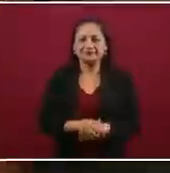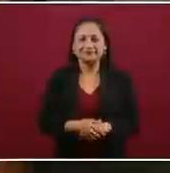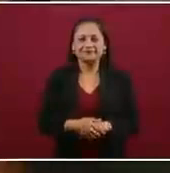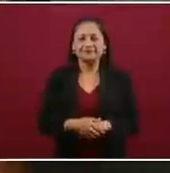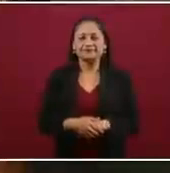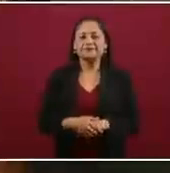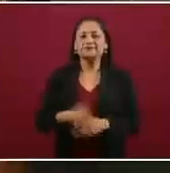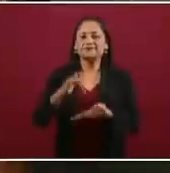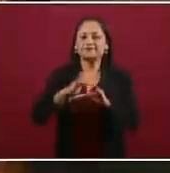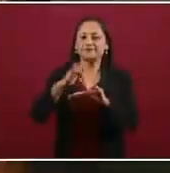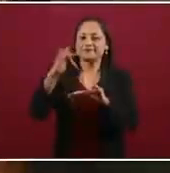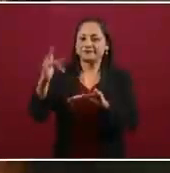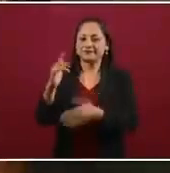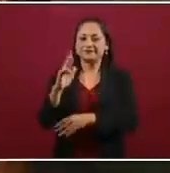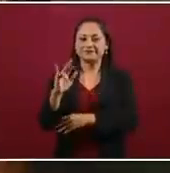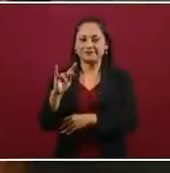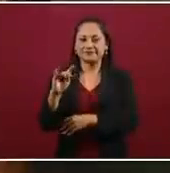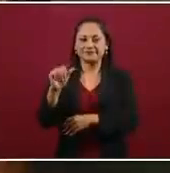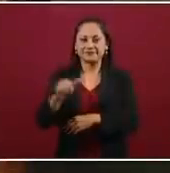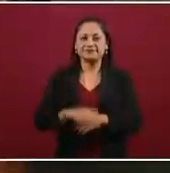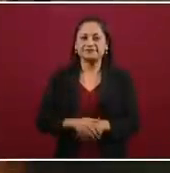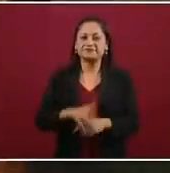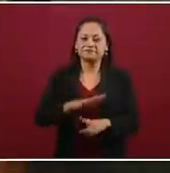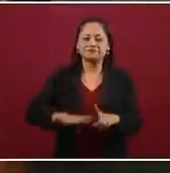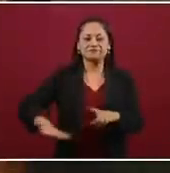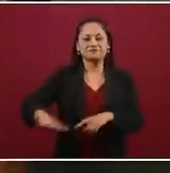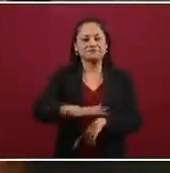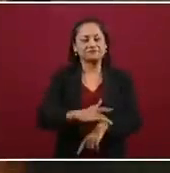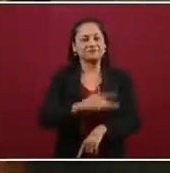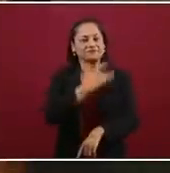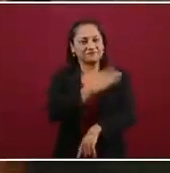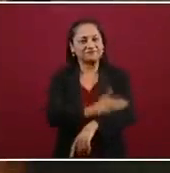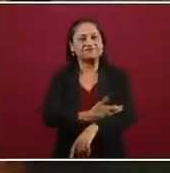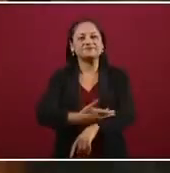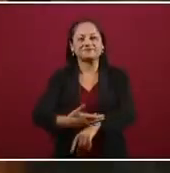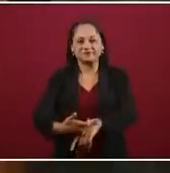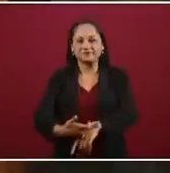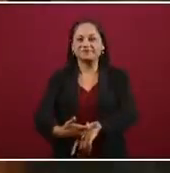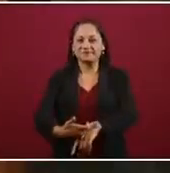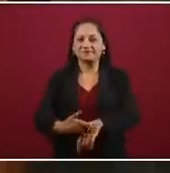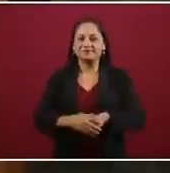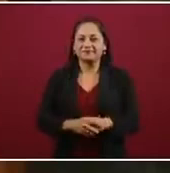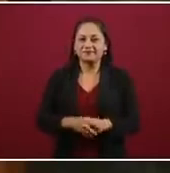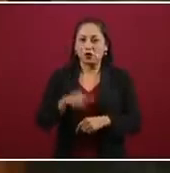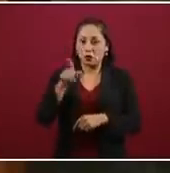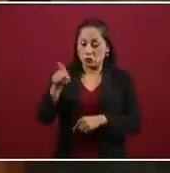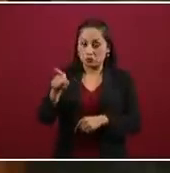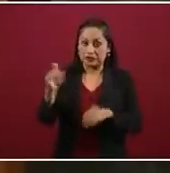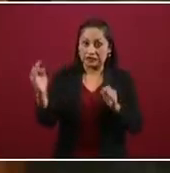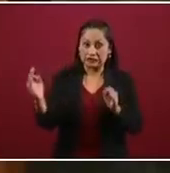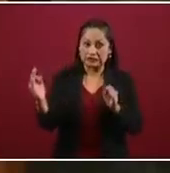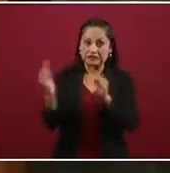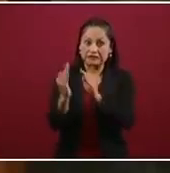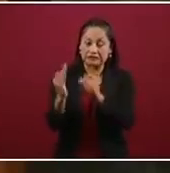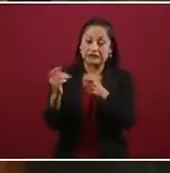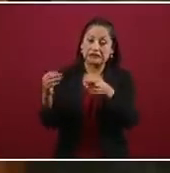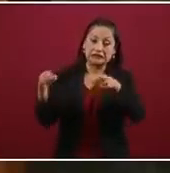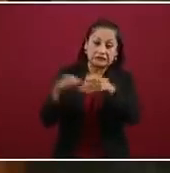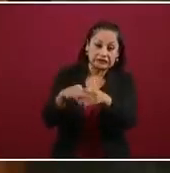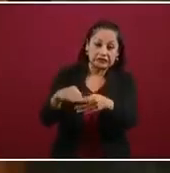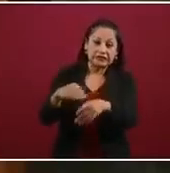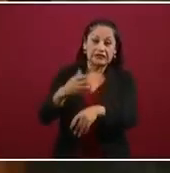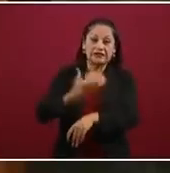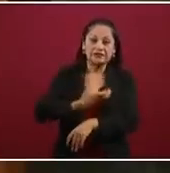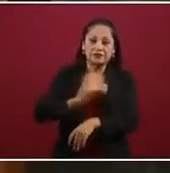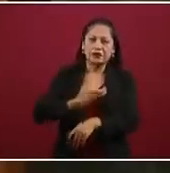Muchísimas gracias, Rita. Así es, un ambiente familiar que si usted está cerca del Zócalo capitalino, vale la pena que venga a